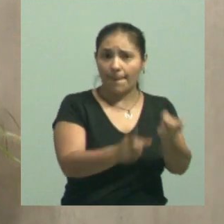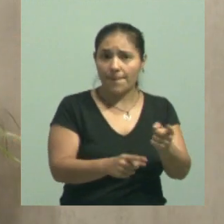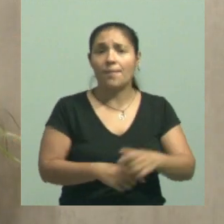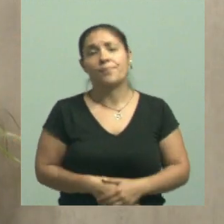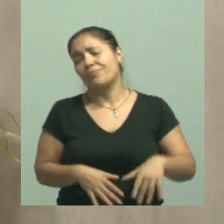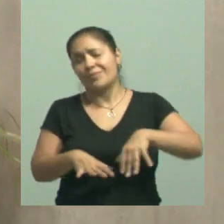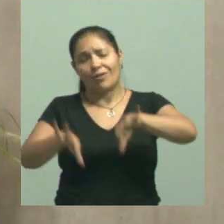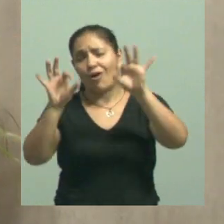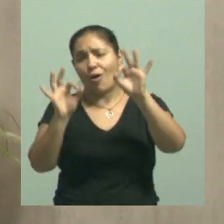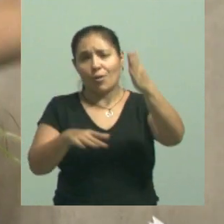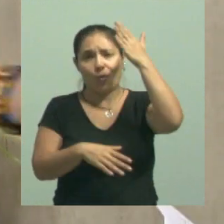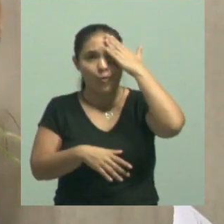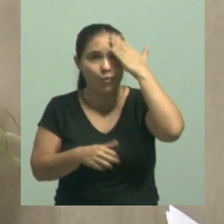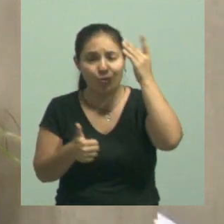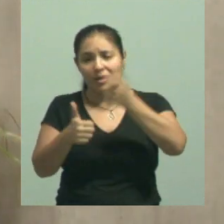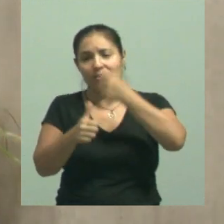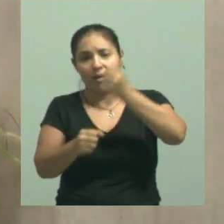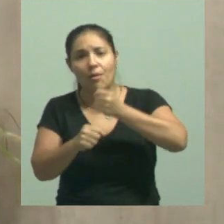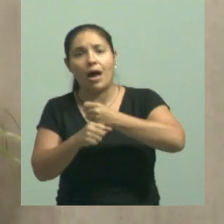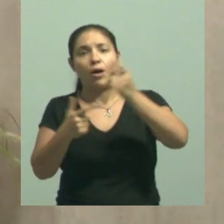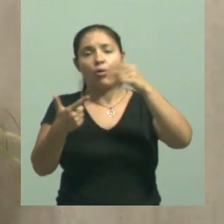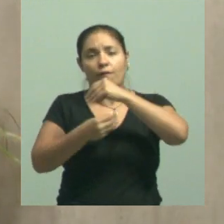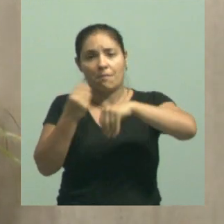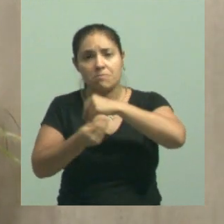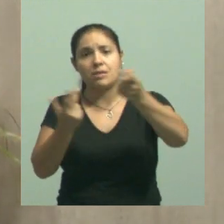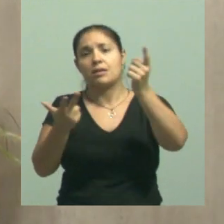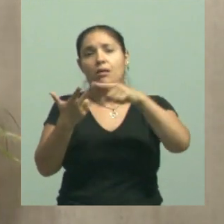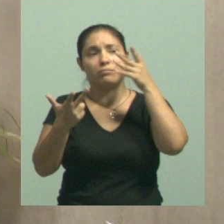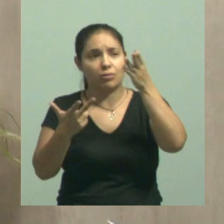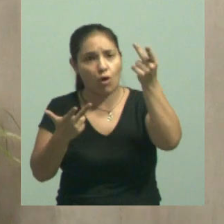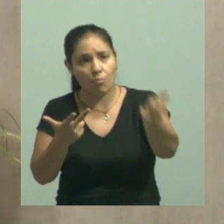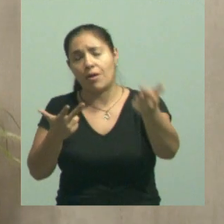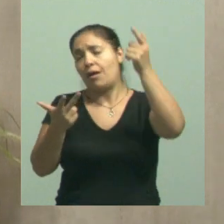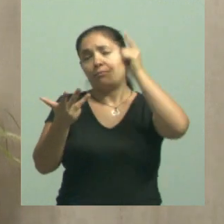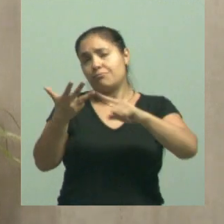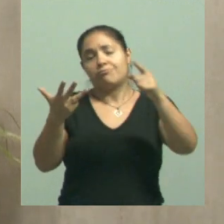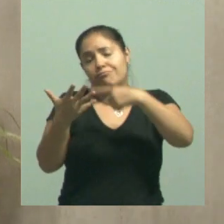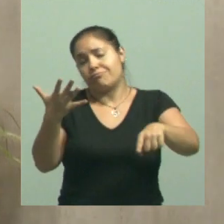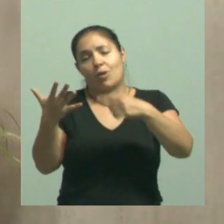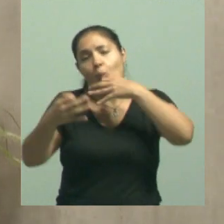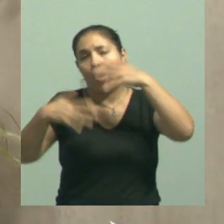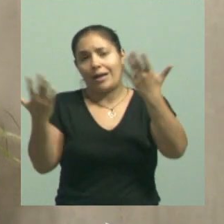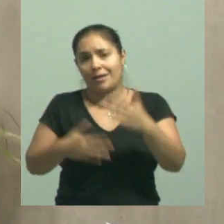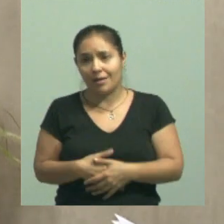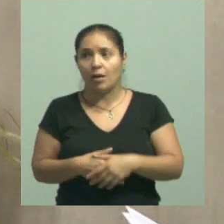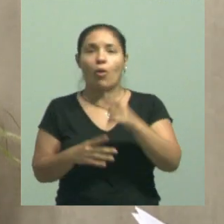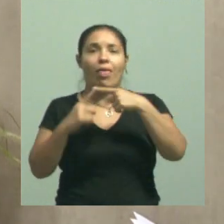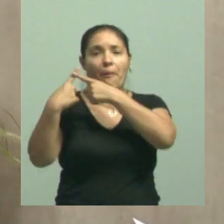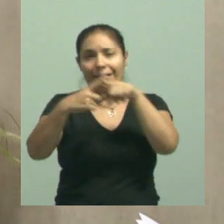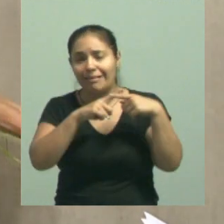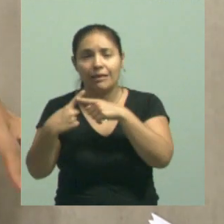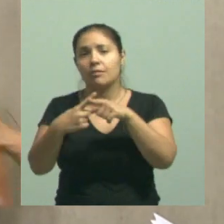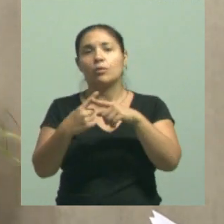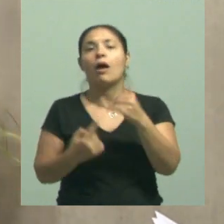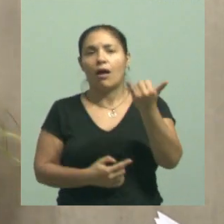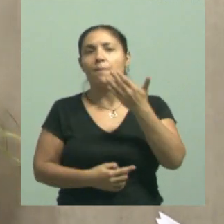nuestra cultura, en nuestras relaciones laborales, familiares, cuando vamos a comprar, cuando lo que sea, cuando tenemos una discusión, cuando nos